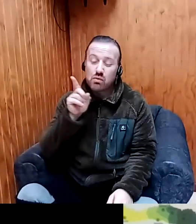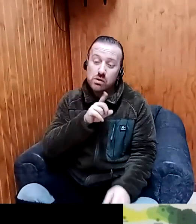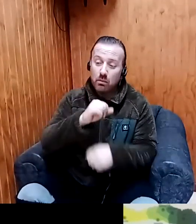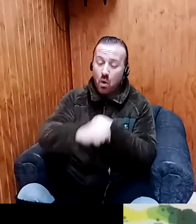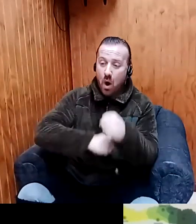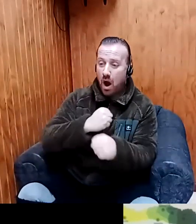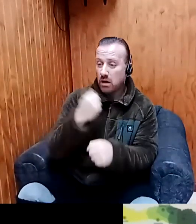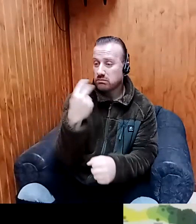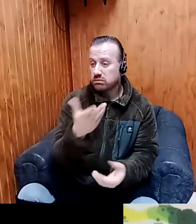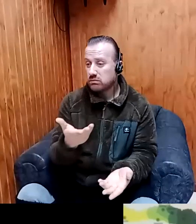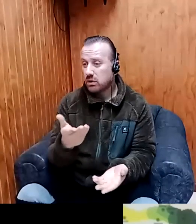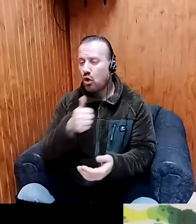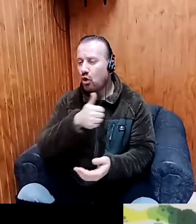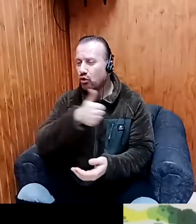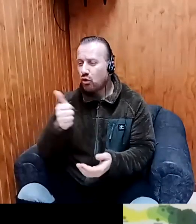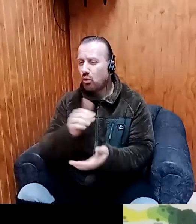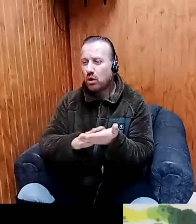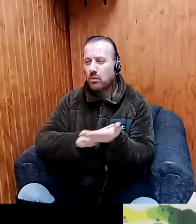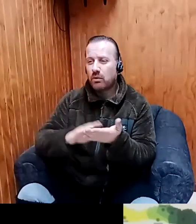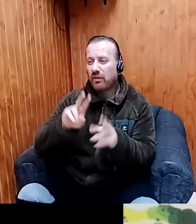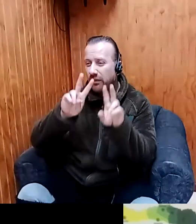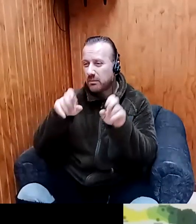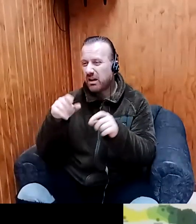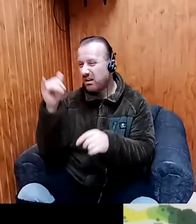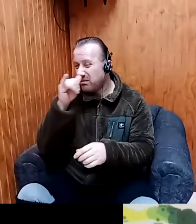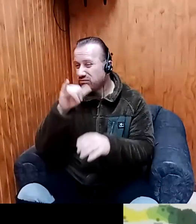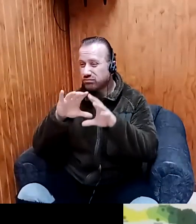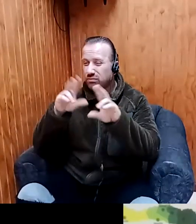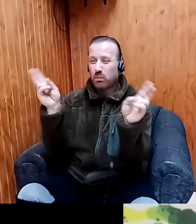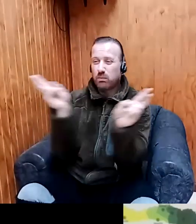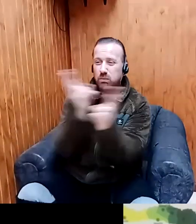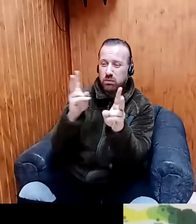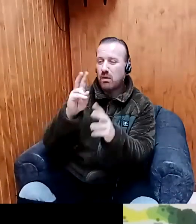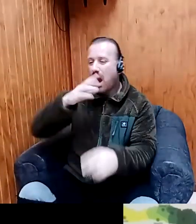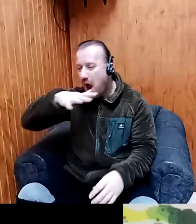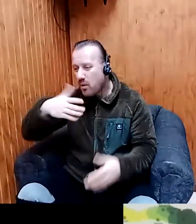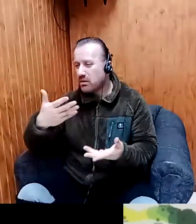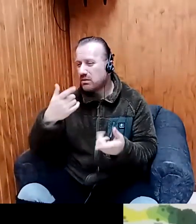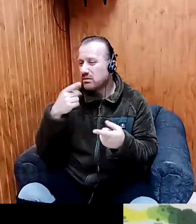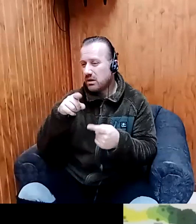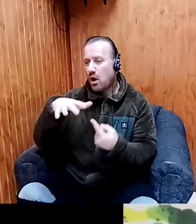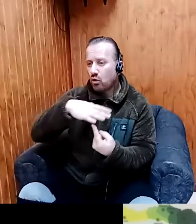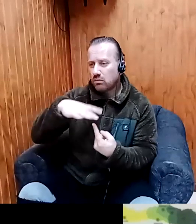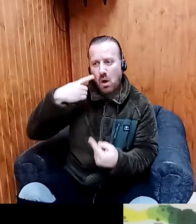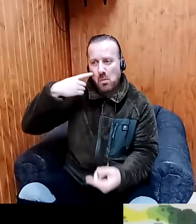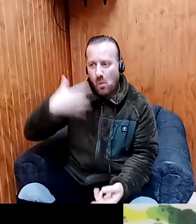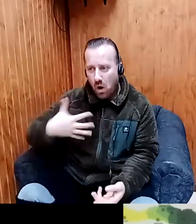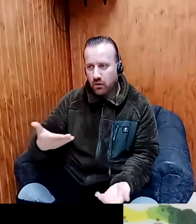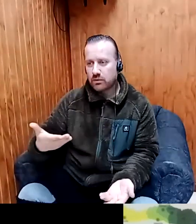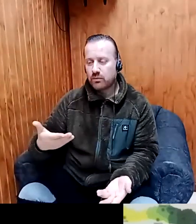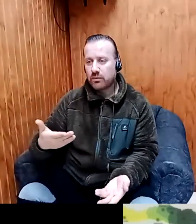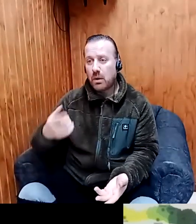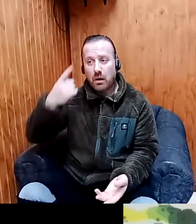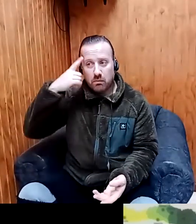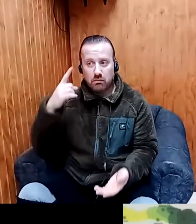ver con contaminación, ¿no? Pues por ejemplo, contaminación del aire, contaminación del agua, son contextos que son relevantes, ¿no? Pero depende,